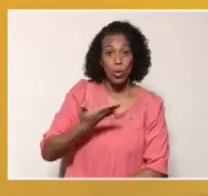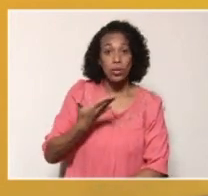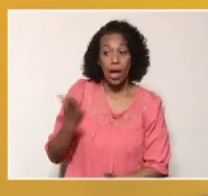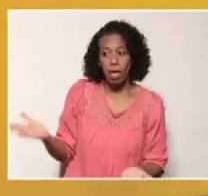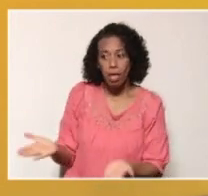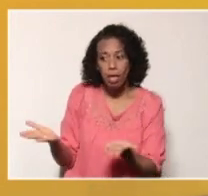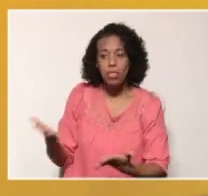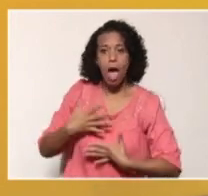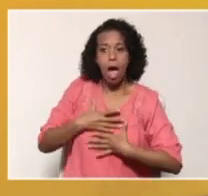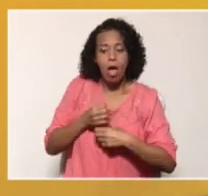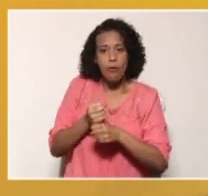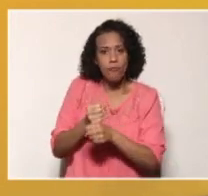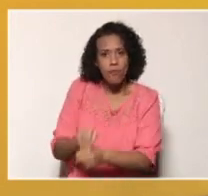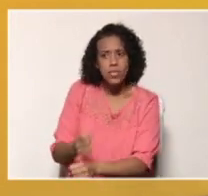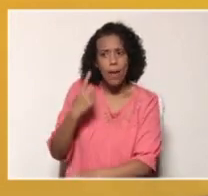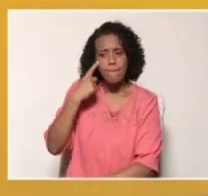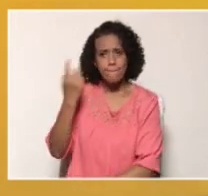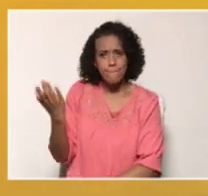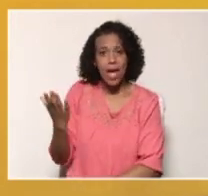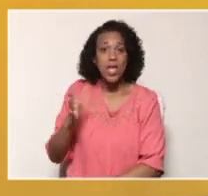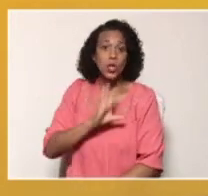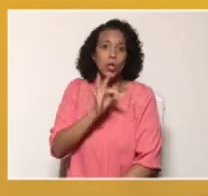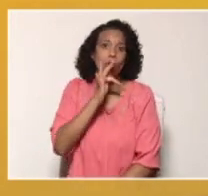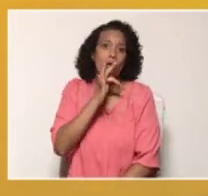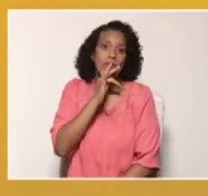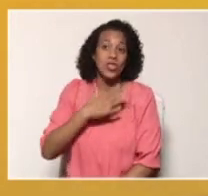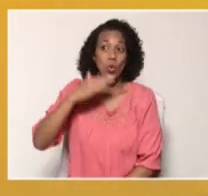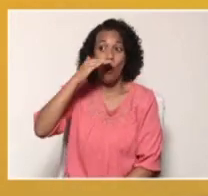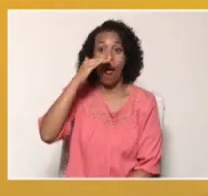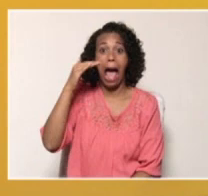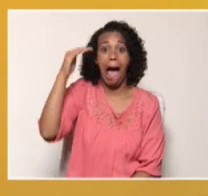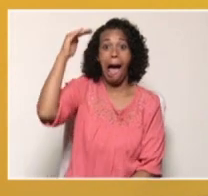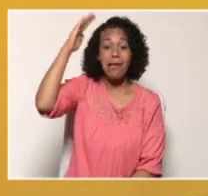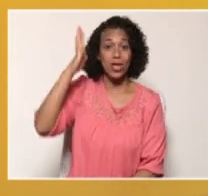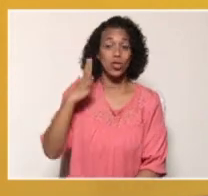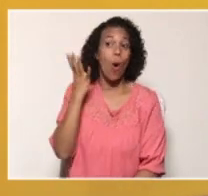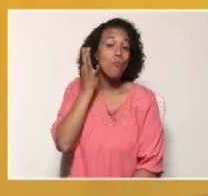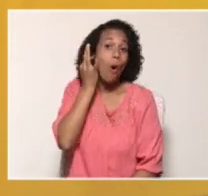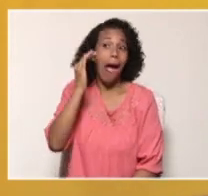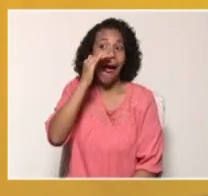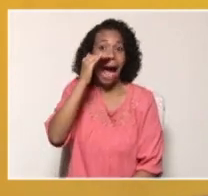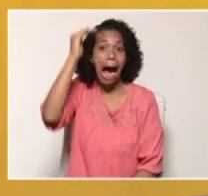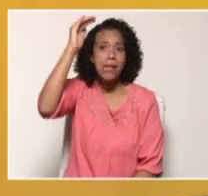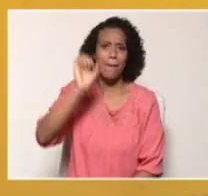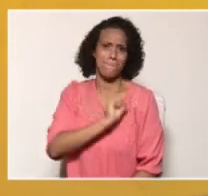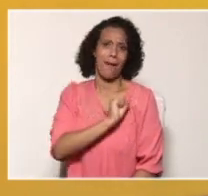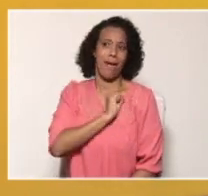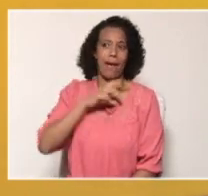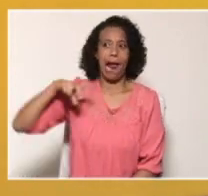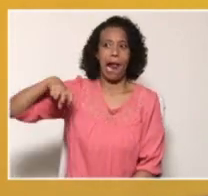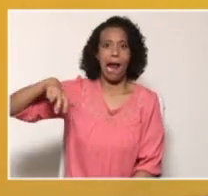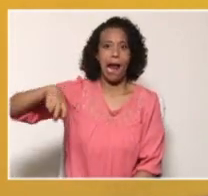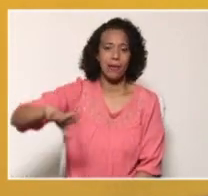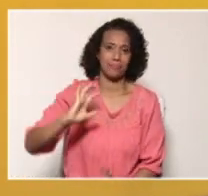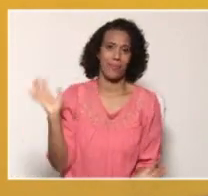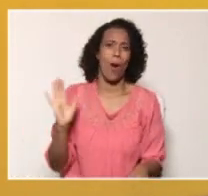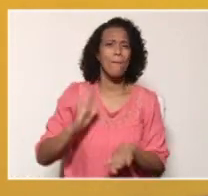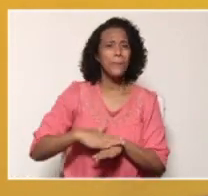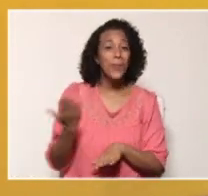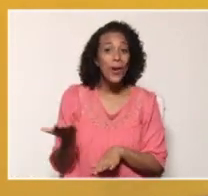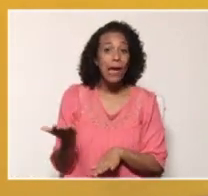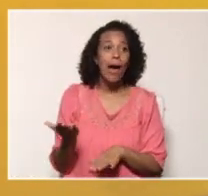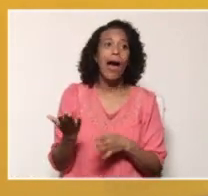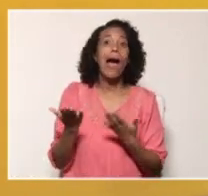le vayamos enseñando. Fíjense, yo todavía, siendo grandotota, un adulto, me da miedo bajar las escaleras. ¿Por